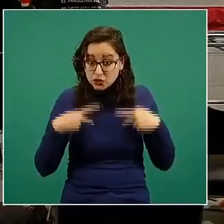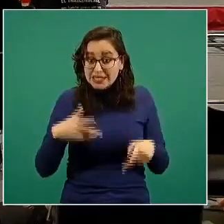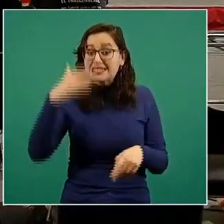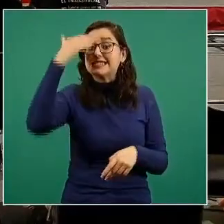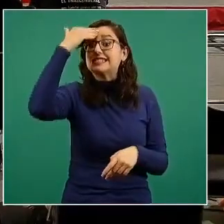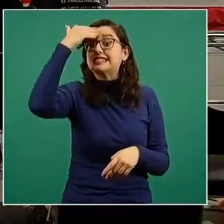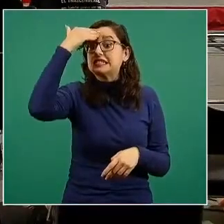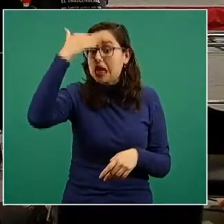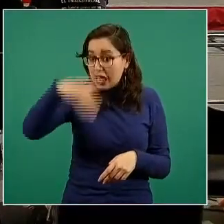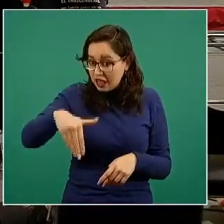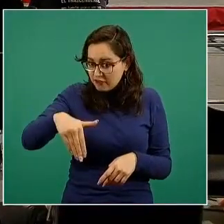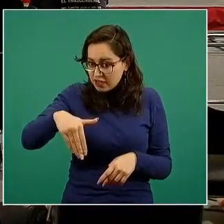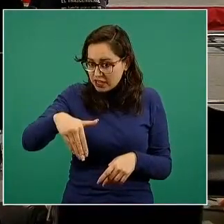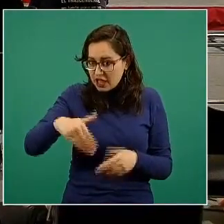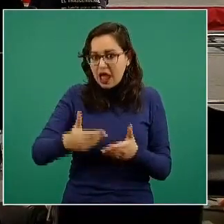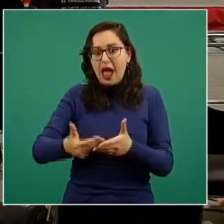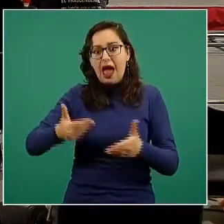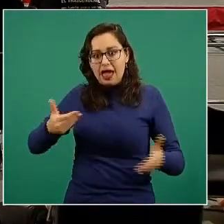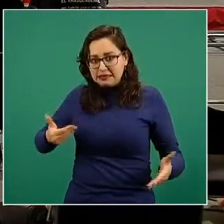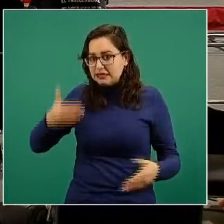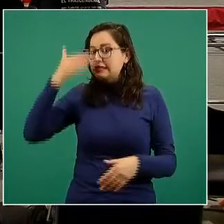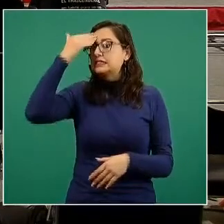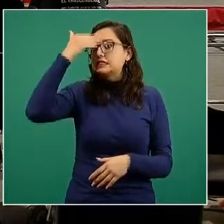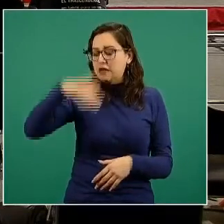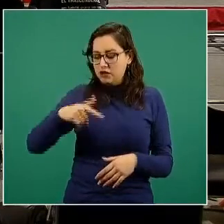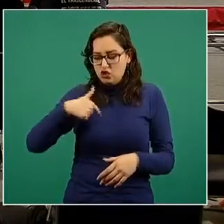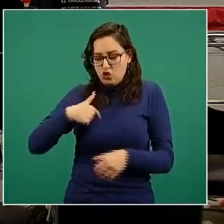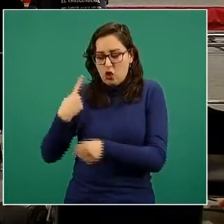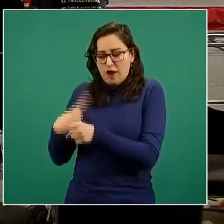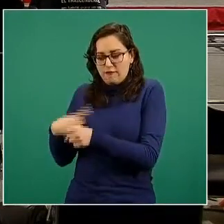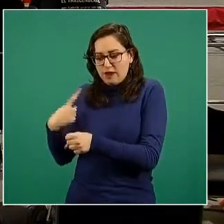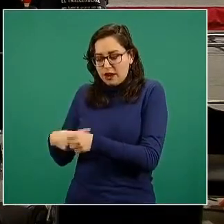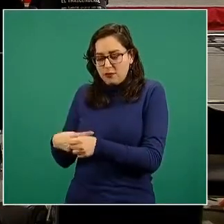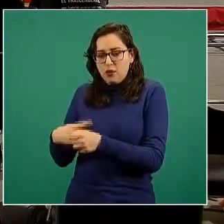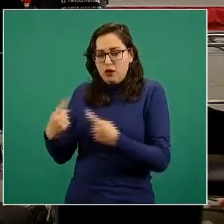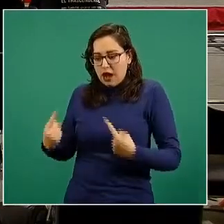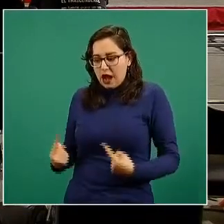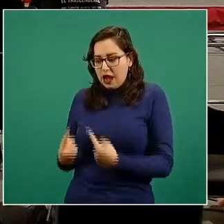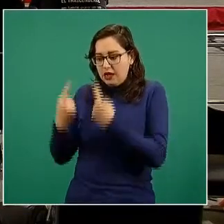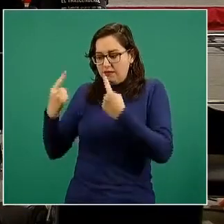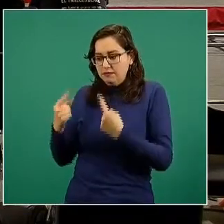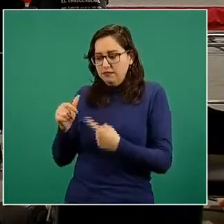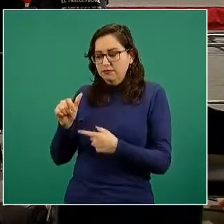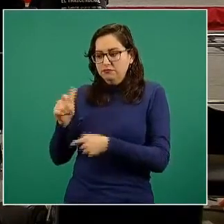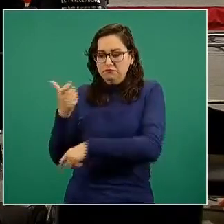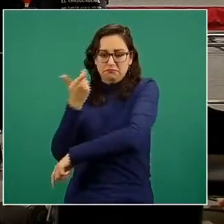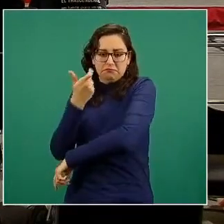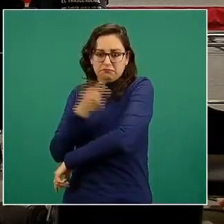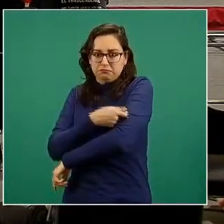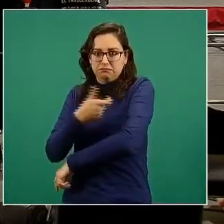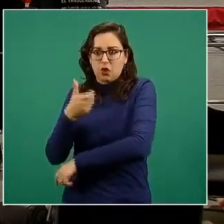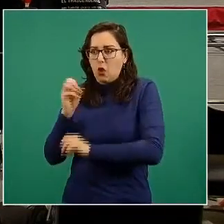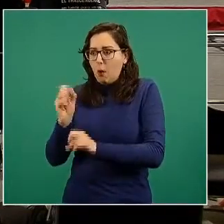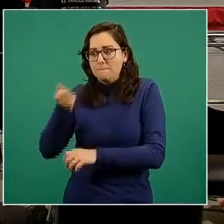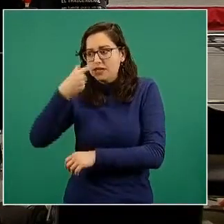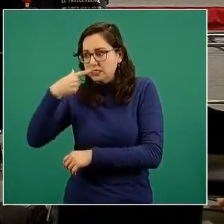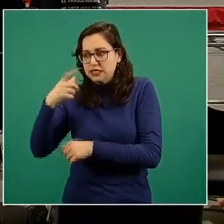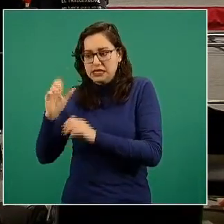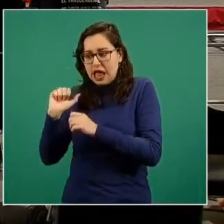y la manifestación de la alergia ha sido grave, no debe recibir más ese producto.